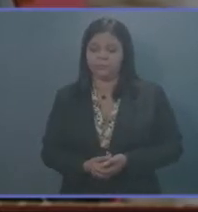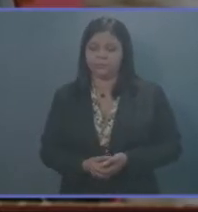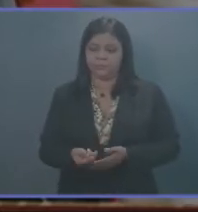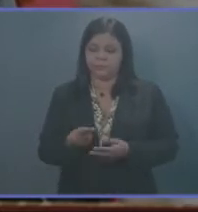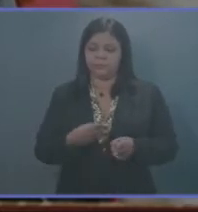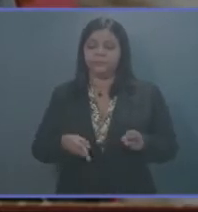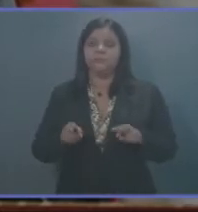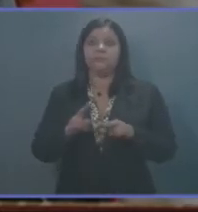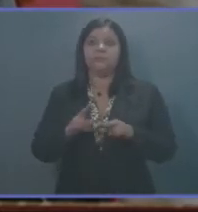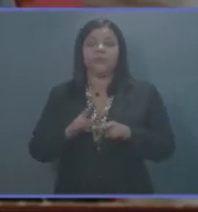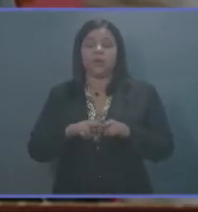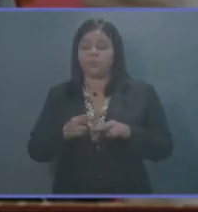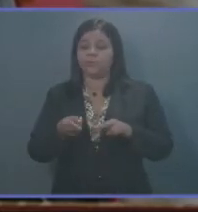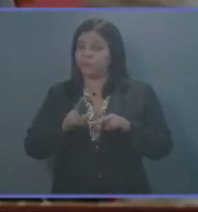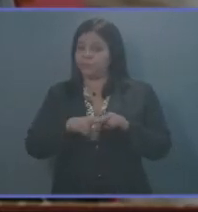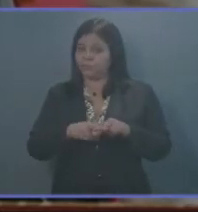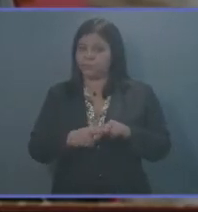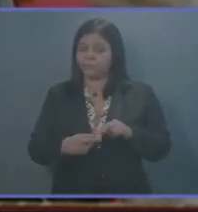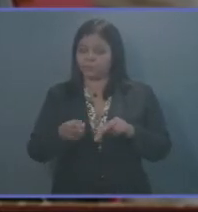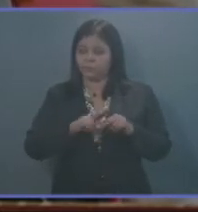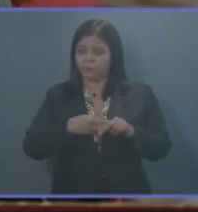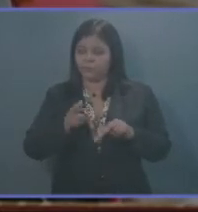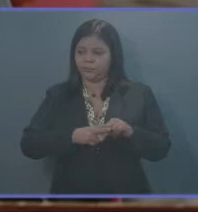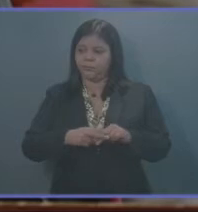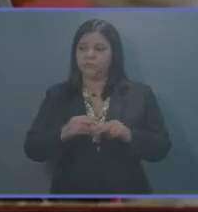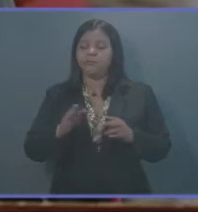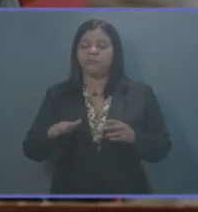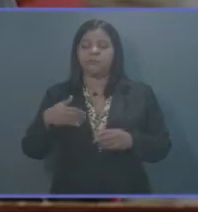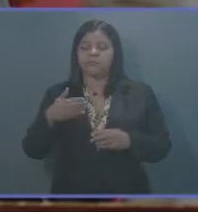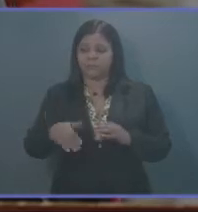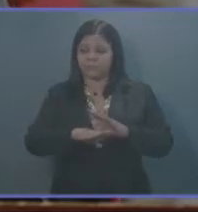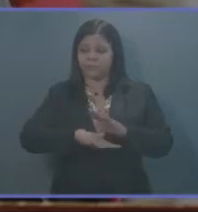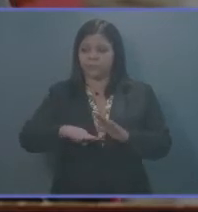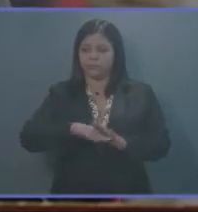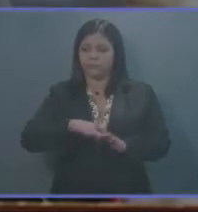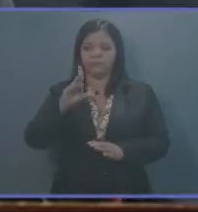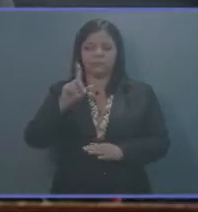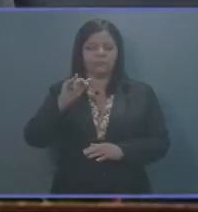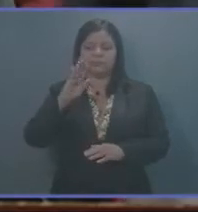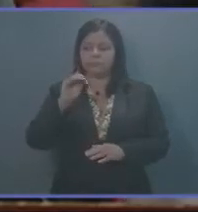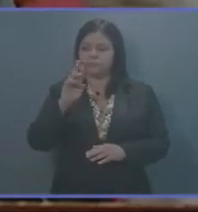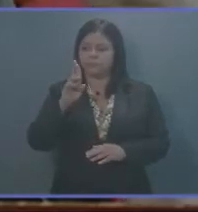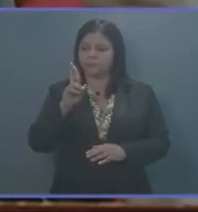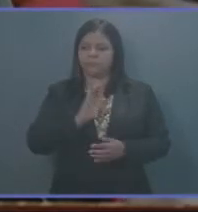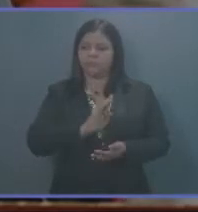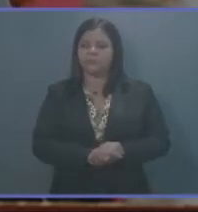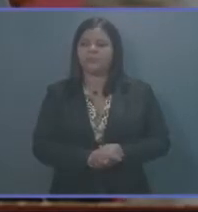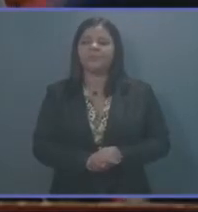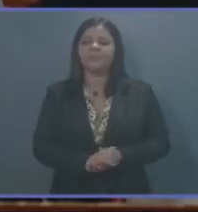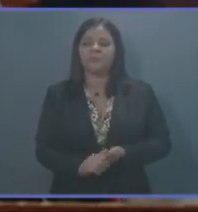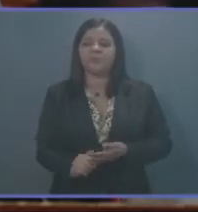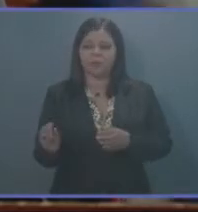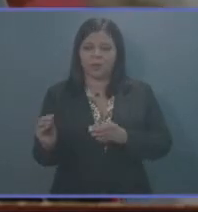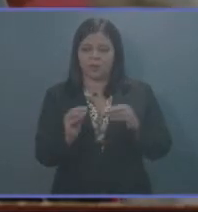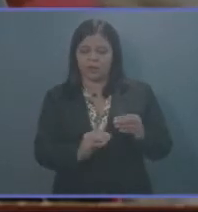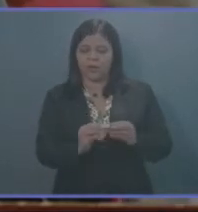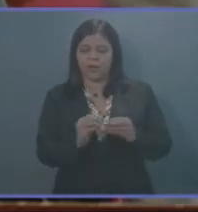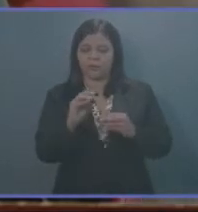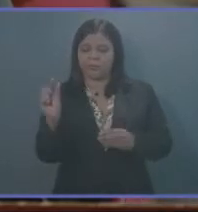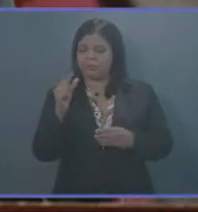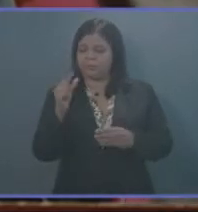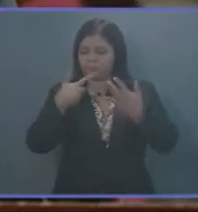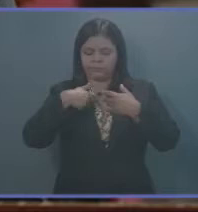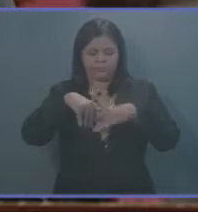Intereses. Se aplicará una tasa de interés anual basada en LIBOR más el margen aplicable para préstamos de capital